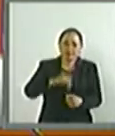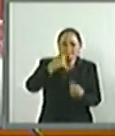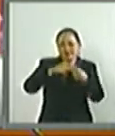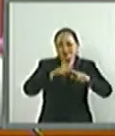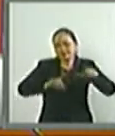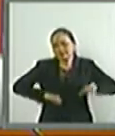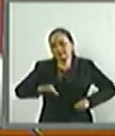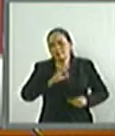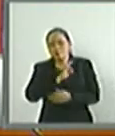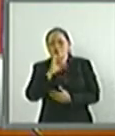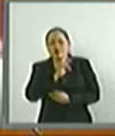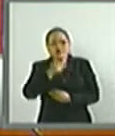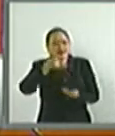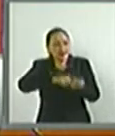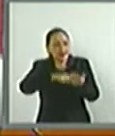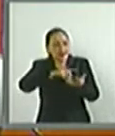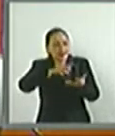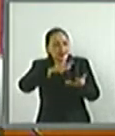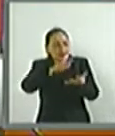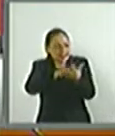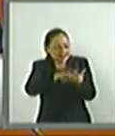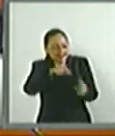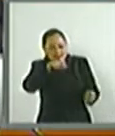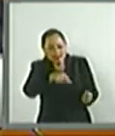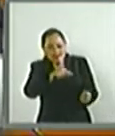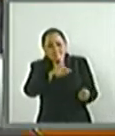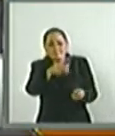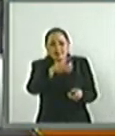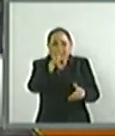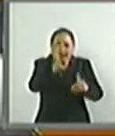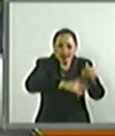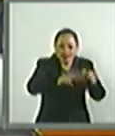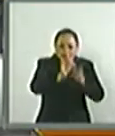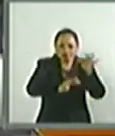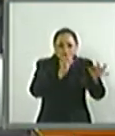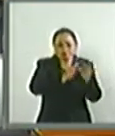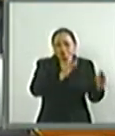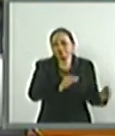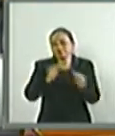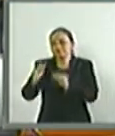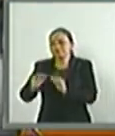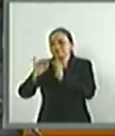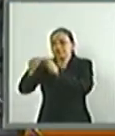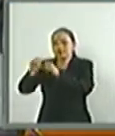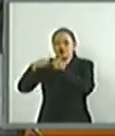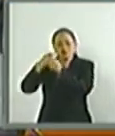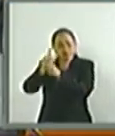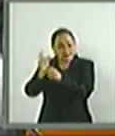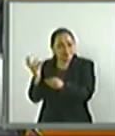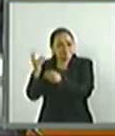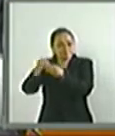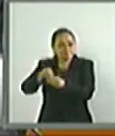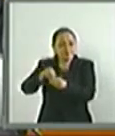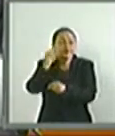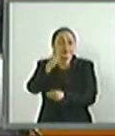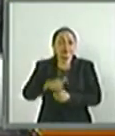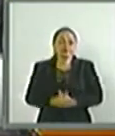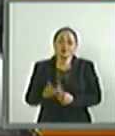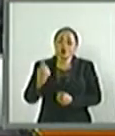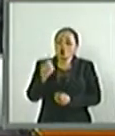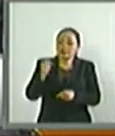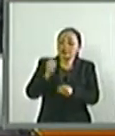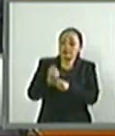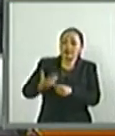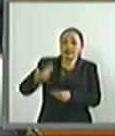concretas pueden dar un mejor sistema de reinserción. Les decía que este diagnóstico, la semana